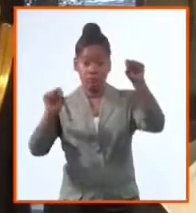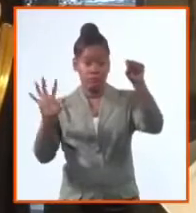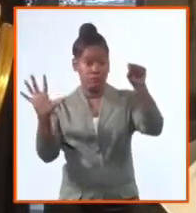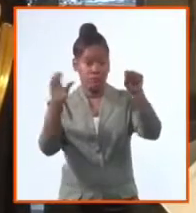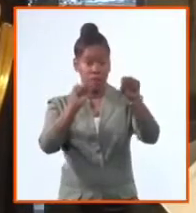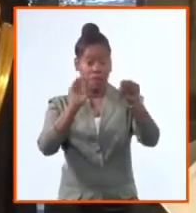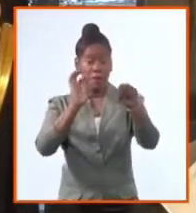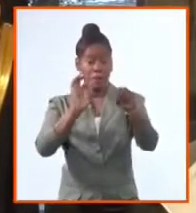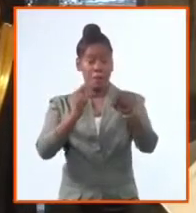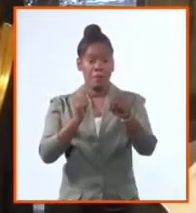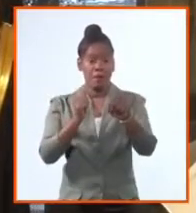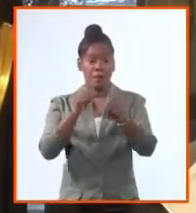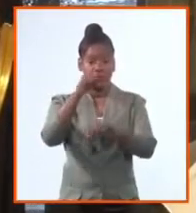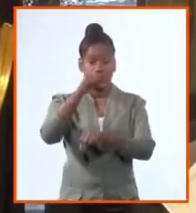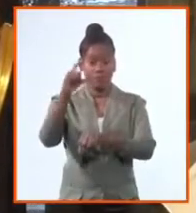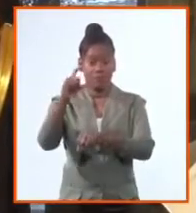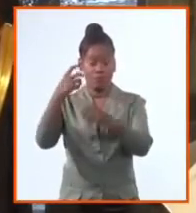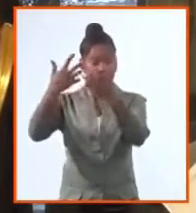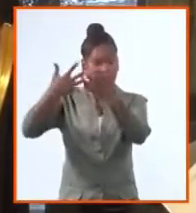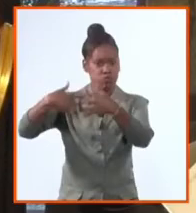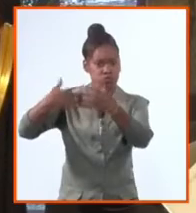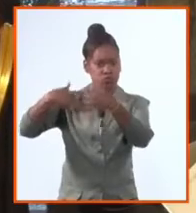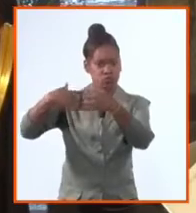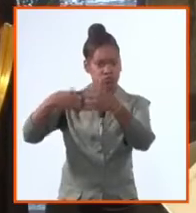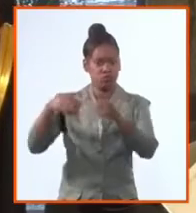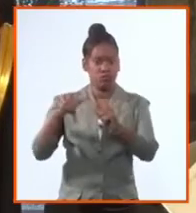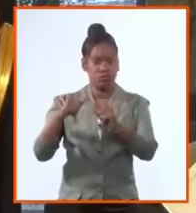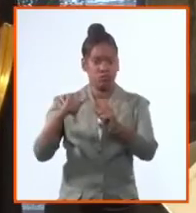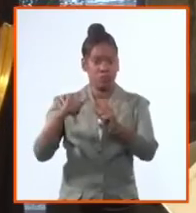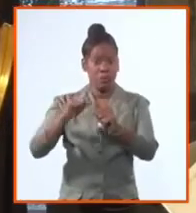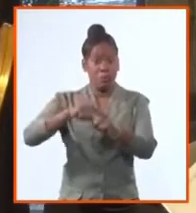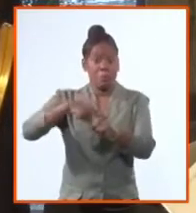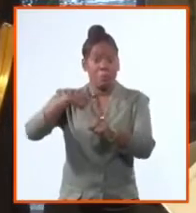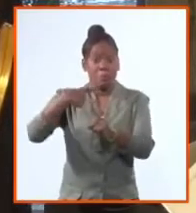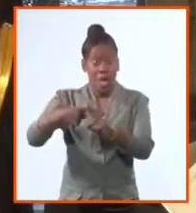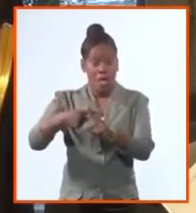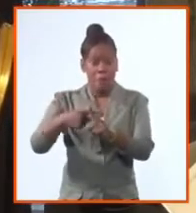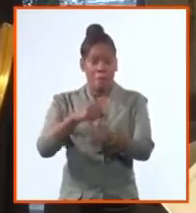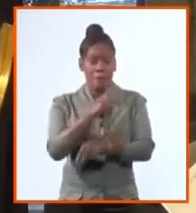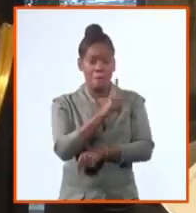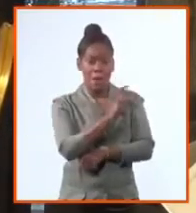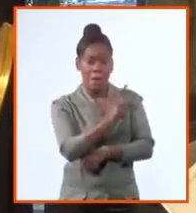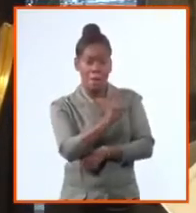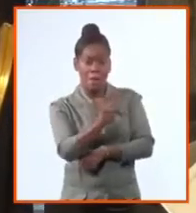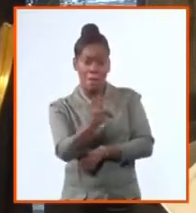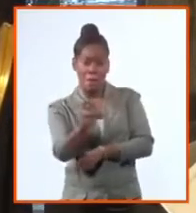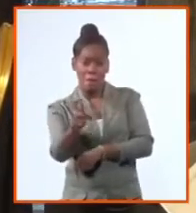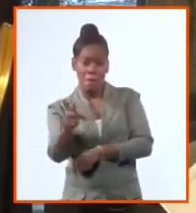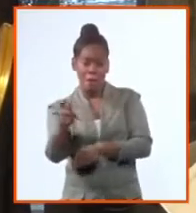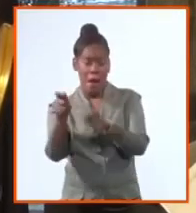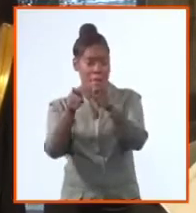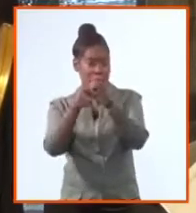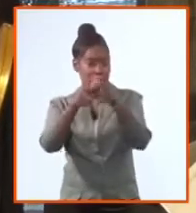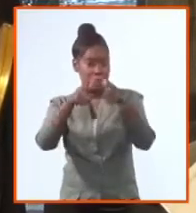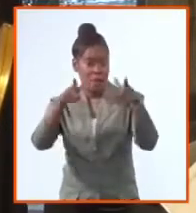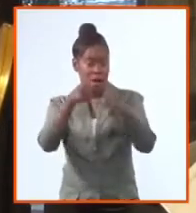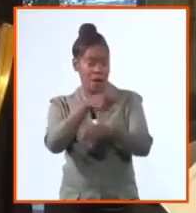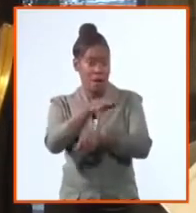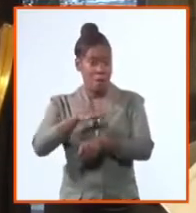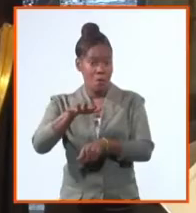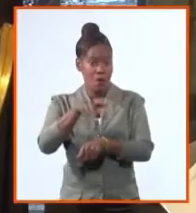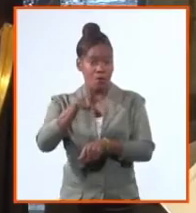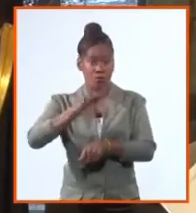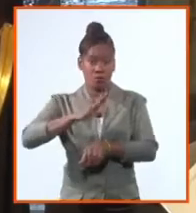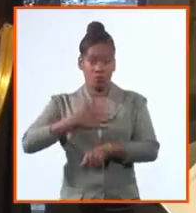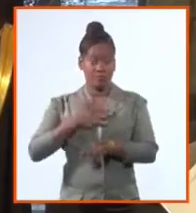Con una base de una atención primaria que existe, que hay que mejorarla, con una decisión política, lógicamente, porque todo parte de una